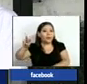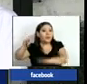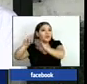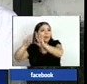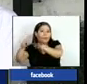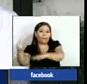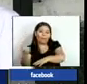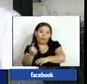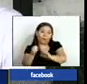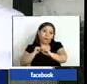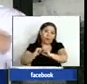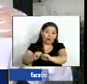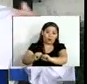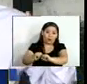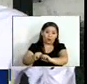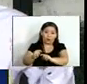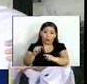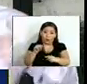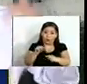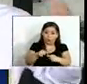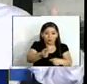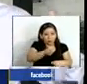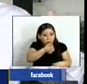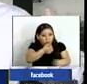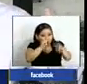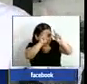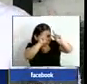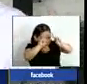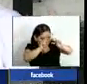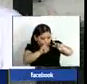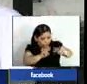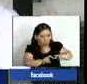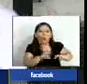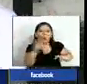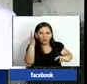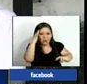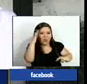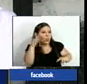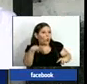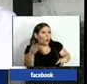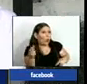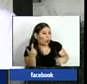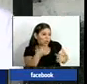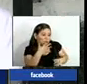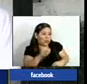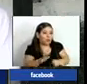COVID. Pero en esa base de datos real, ¿saben cuántos muertos había?